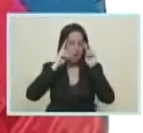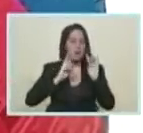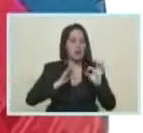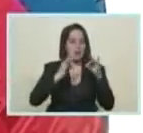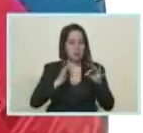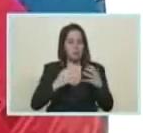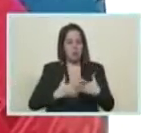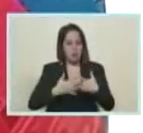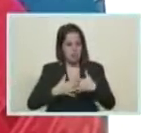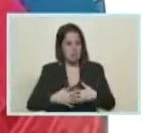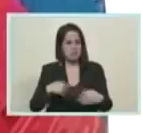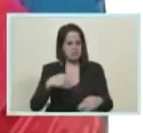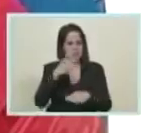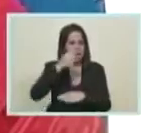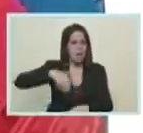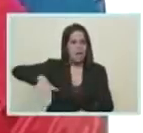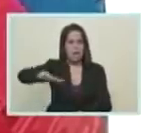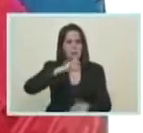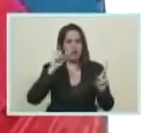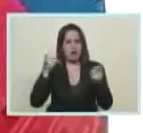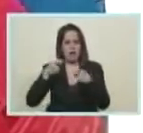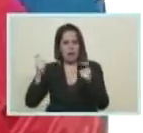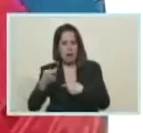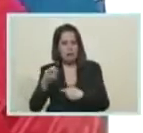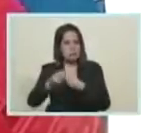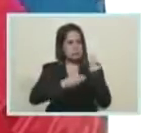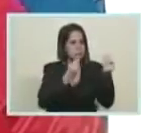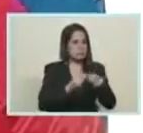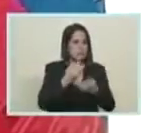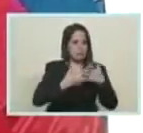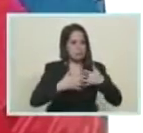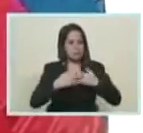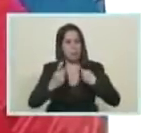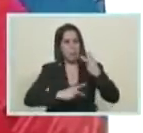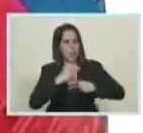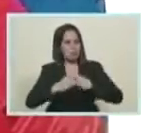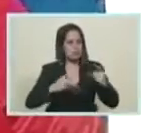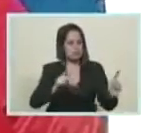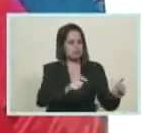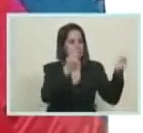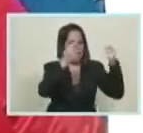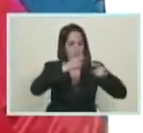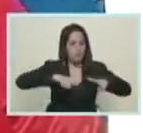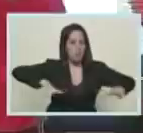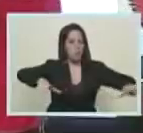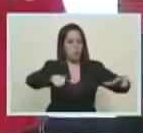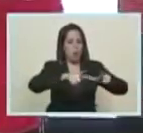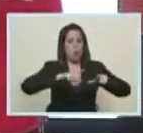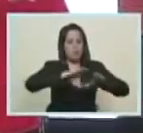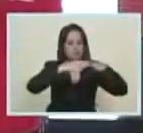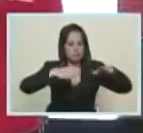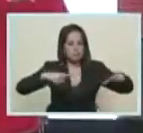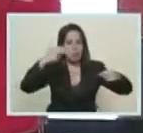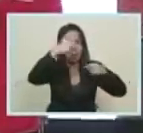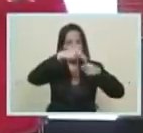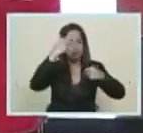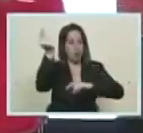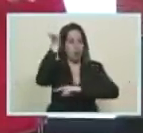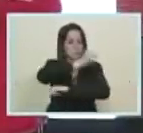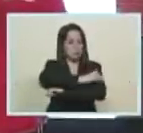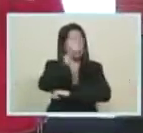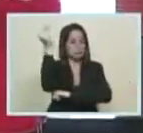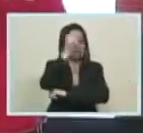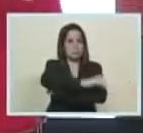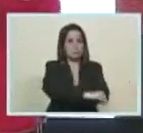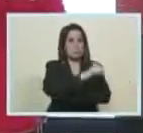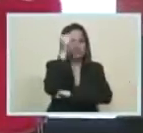campos gasíferos, vaya con la clase obrera a recuperar cada pozo, cada instancia y a convertir esta